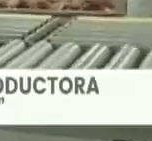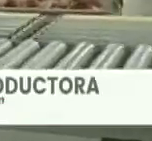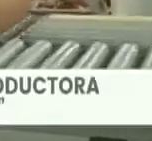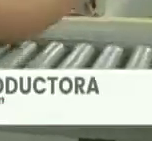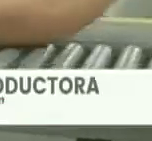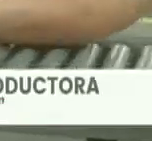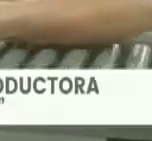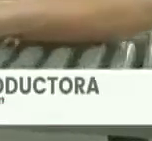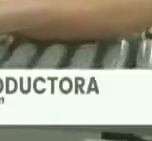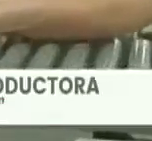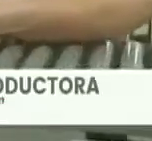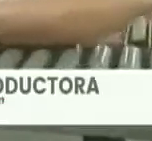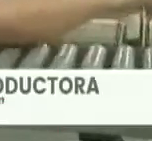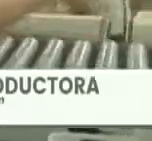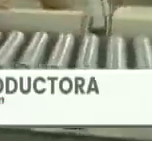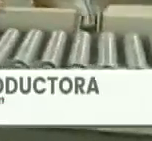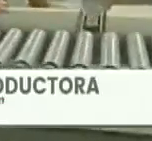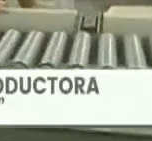estrés, las hormonas del estrés,